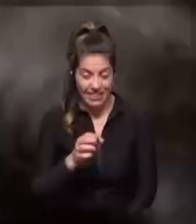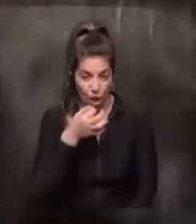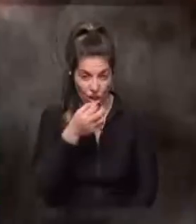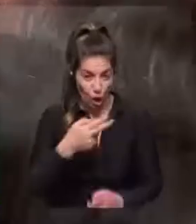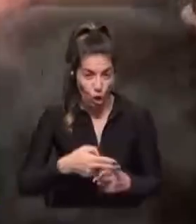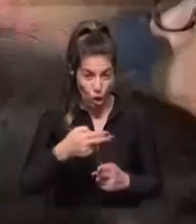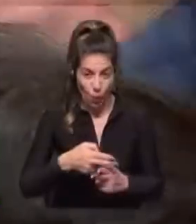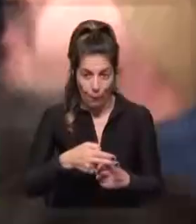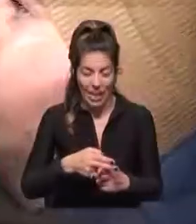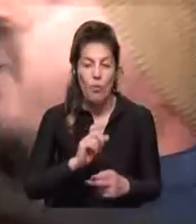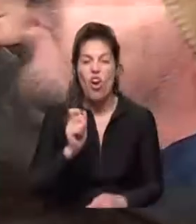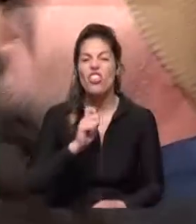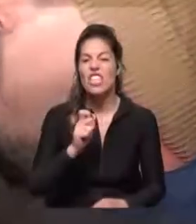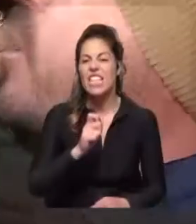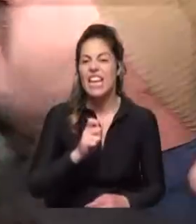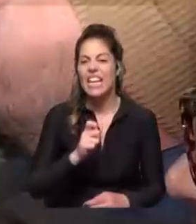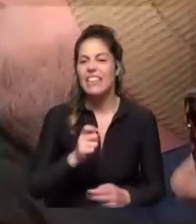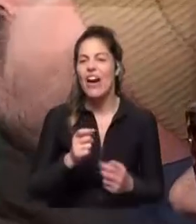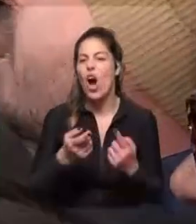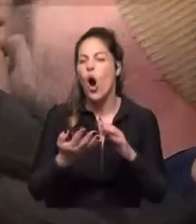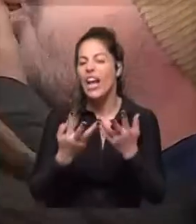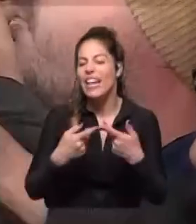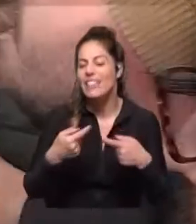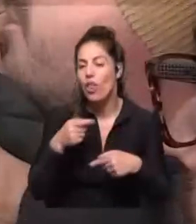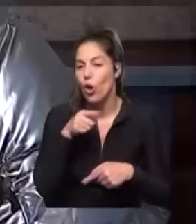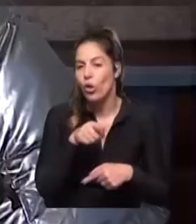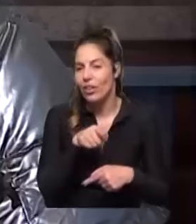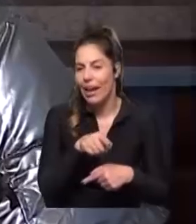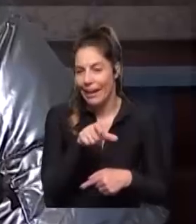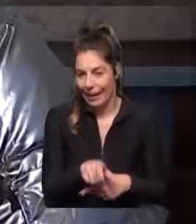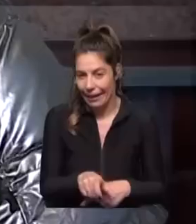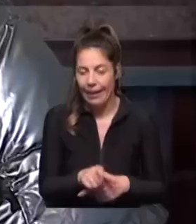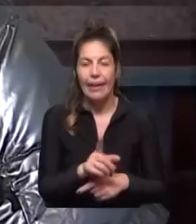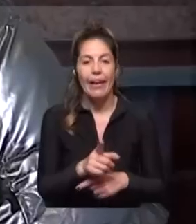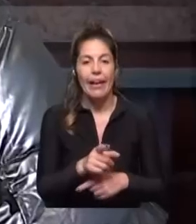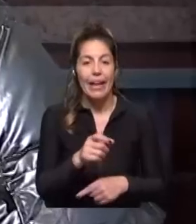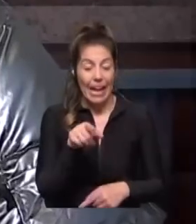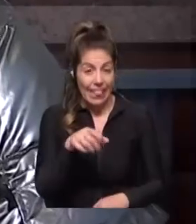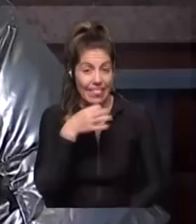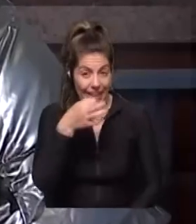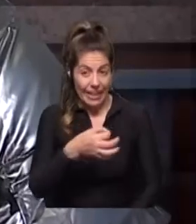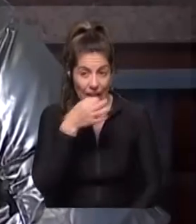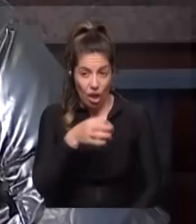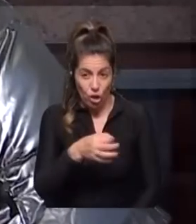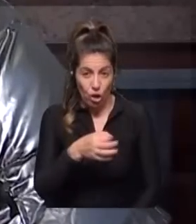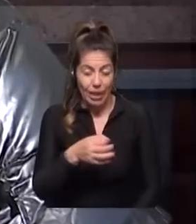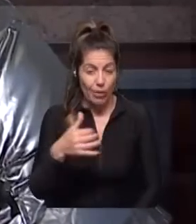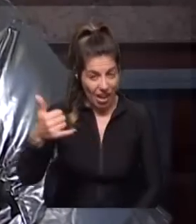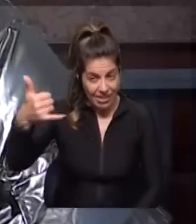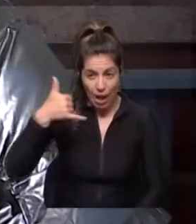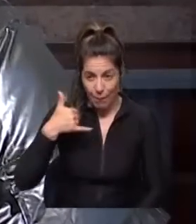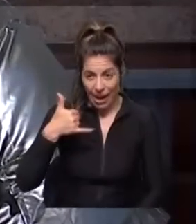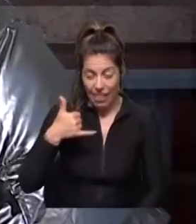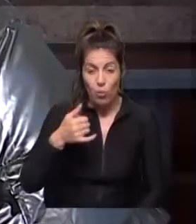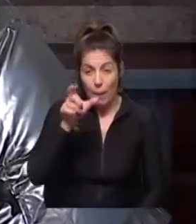mencionó ante los medios Como quien estaría detrás de una trama para perjudicarlo según su teoría maestro Piero declaró a MB de noticias que recibió una llamada de un